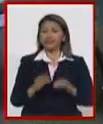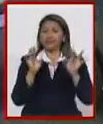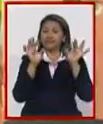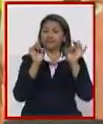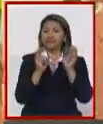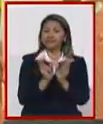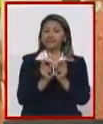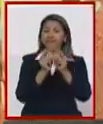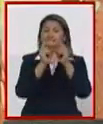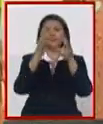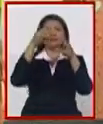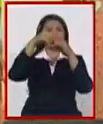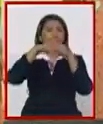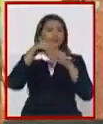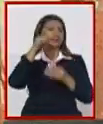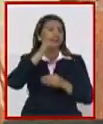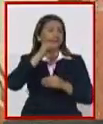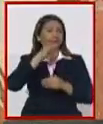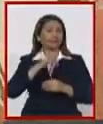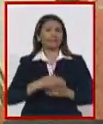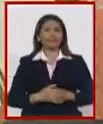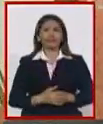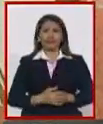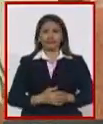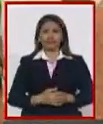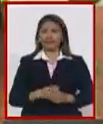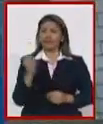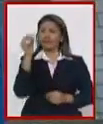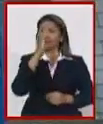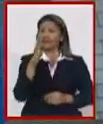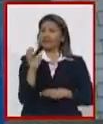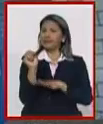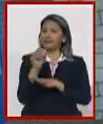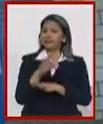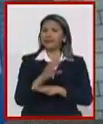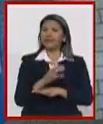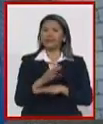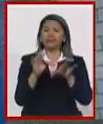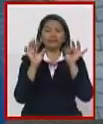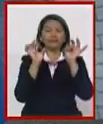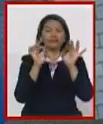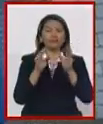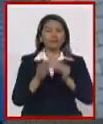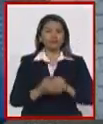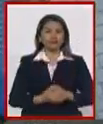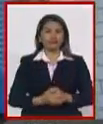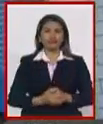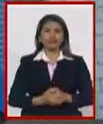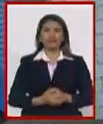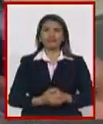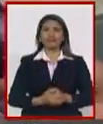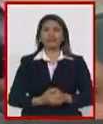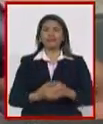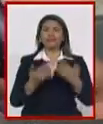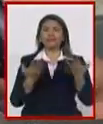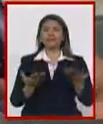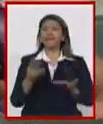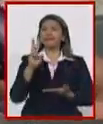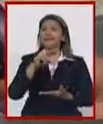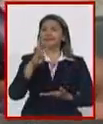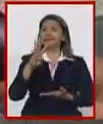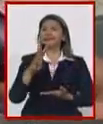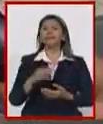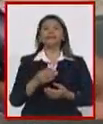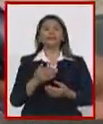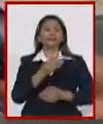gravedad de la infección. Entonces, en ningún momento se nos comunicó que era algo grave este hecho dentro de la clínica. Estuvo 24